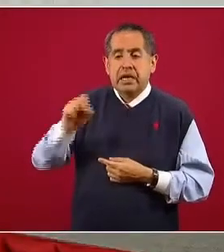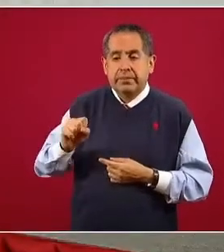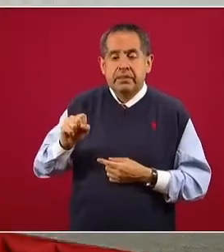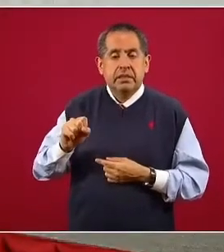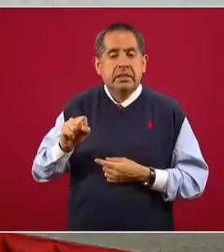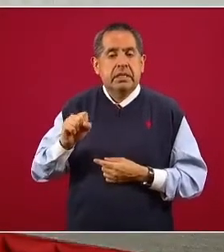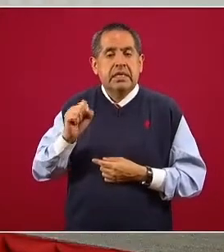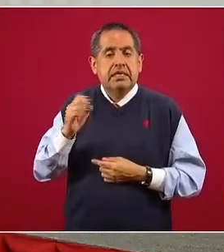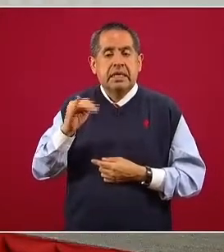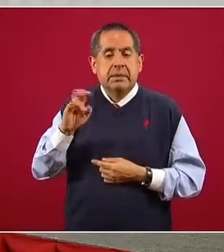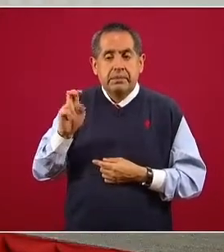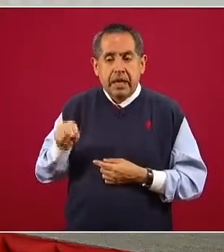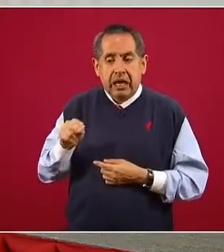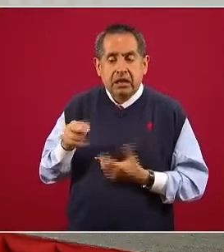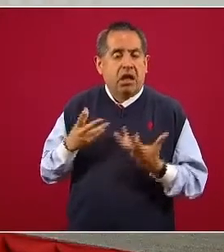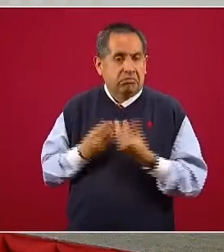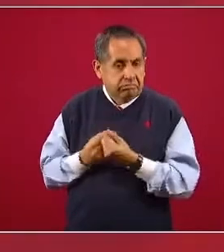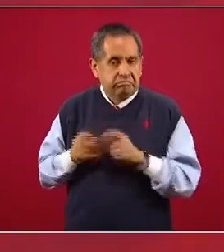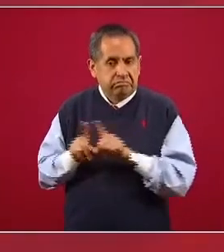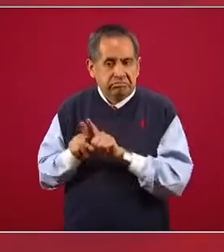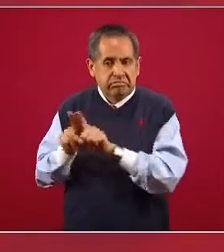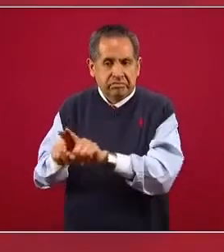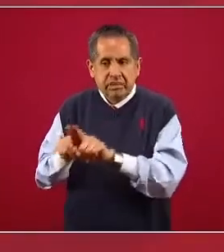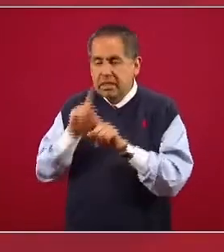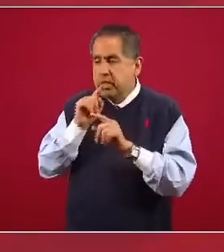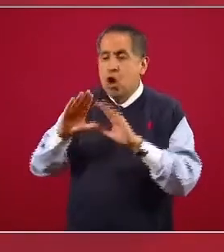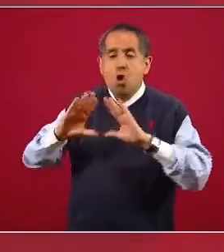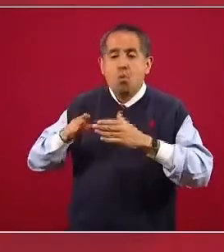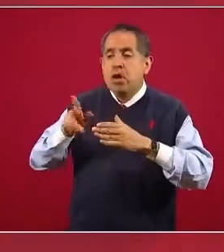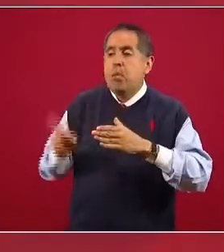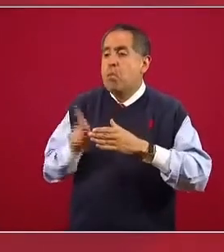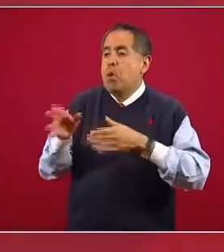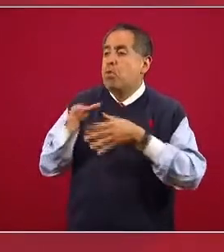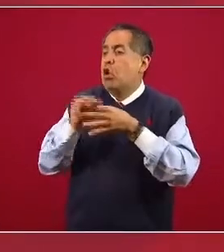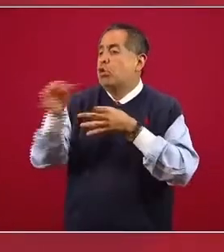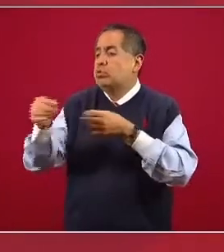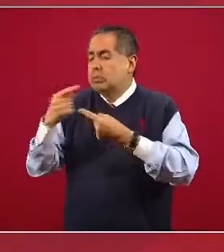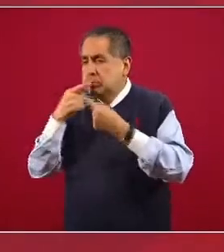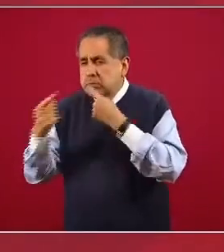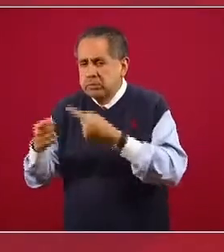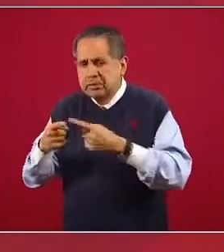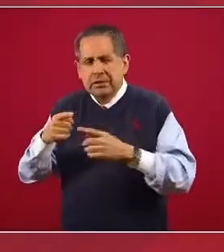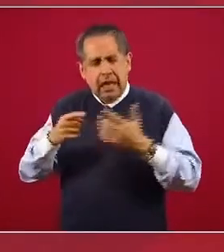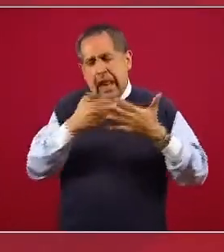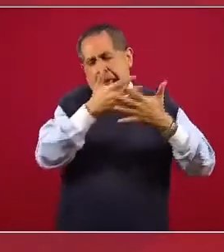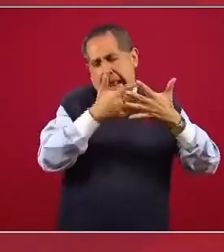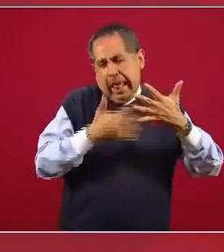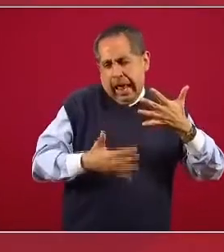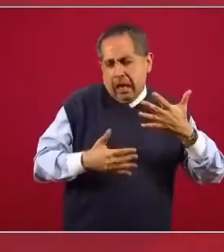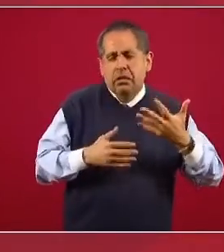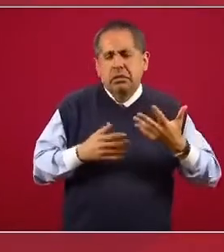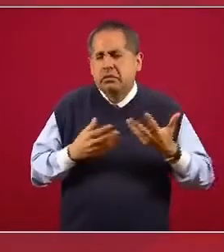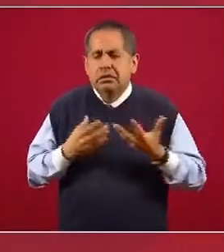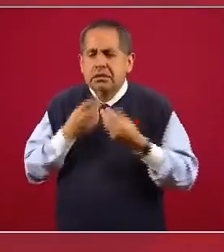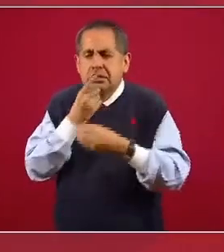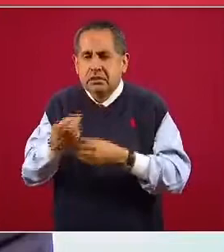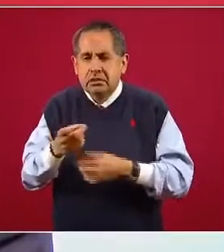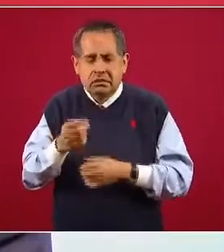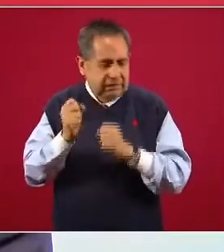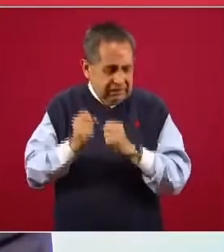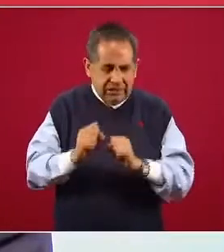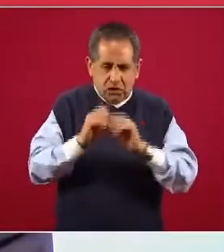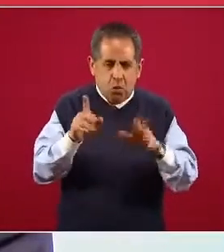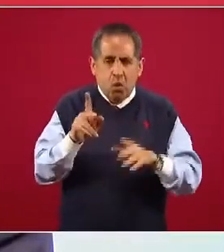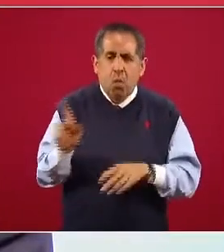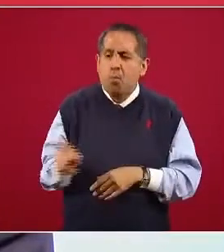Bienestar, porque nos interesa estar en las comunidades rurales e indígenas. A lo que voy con todo esto es que no hay duda